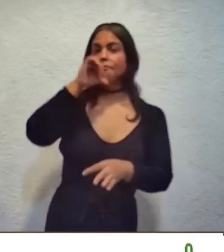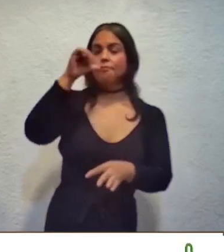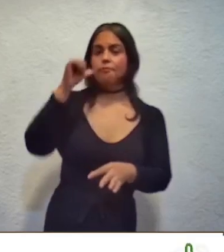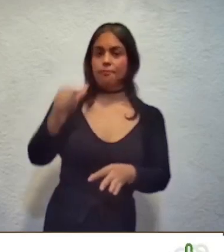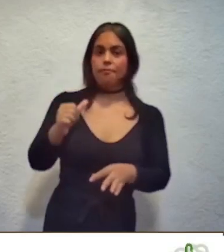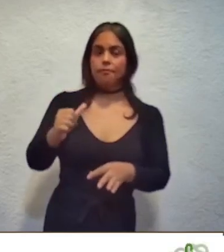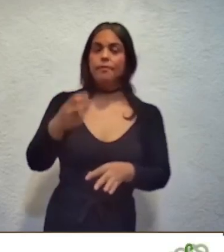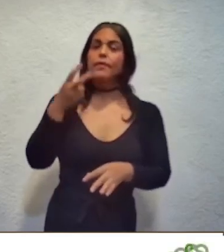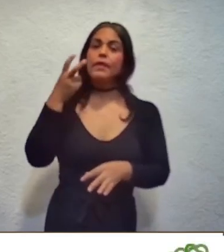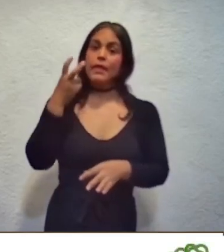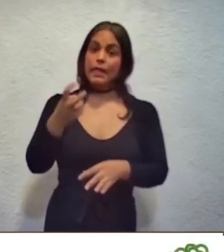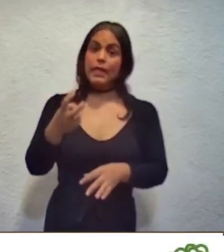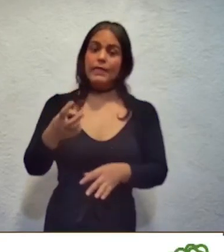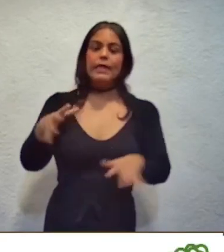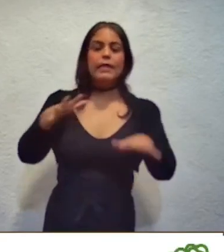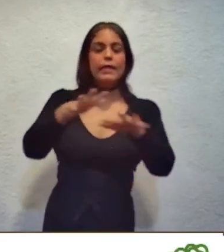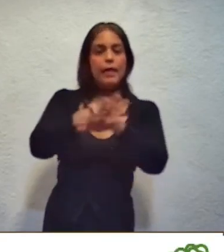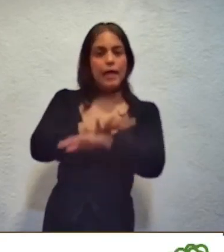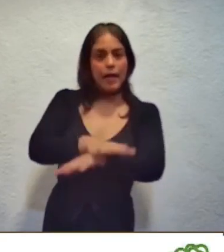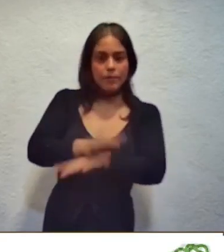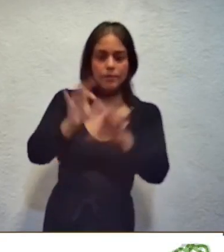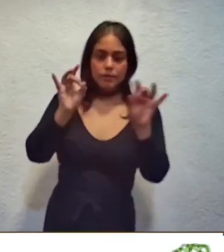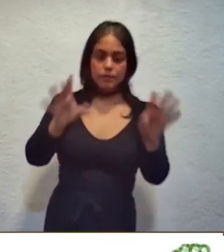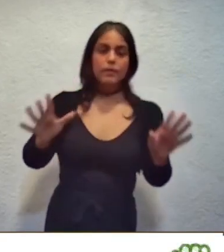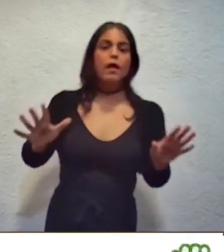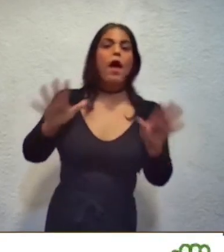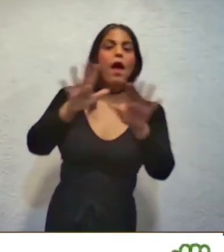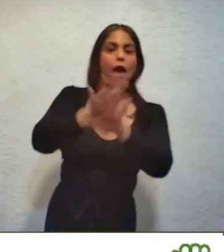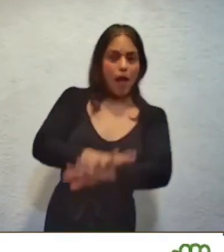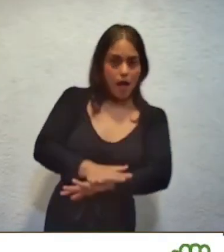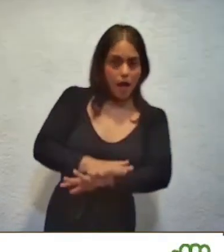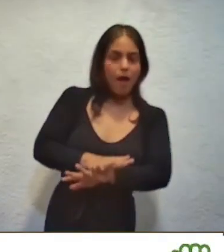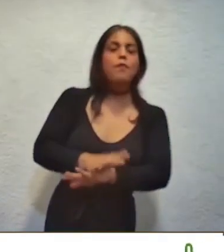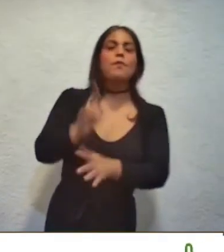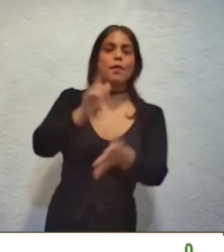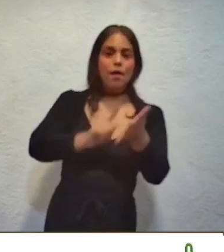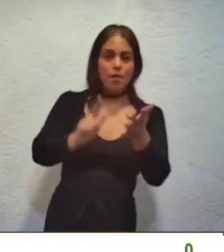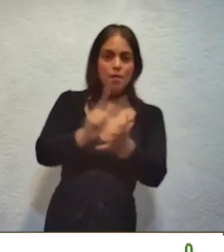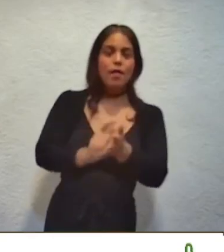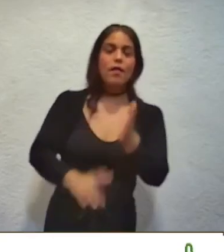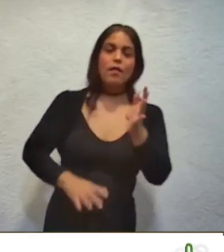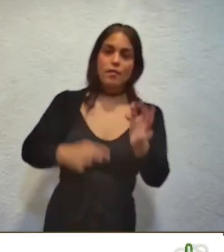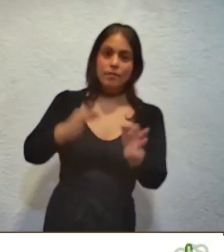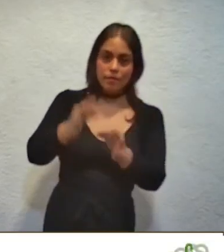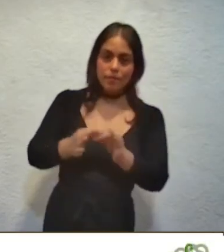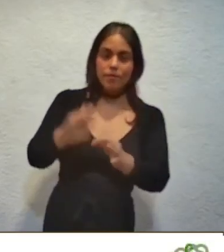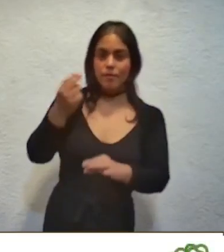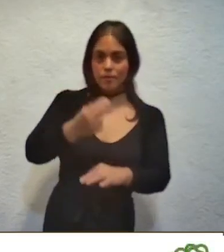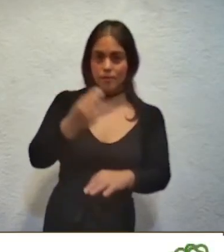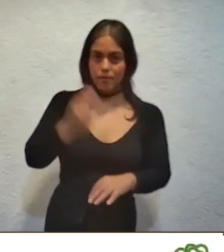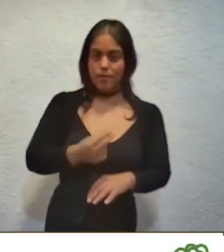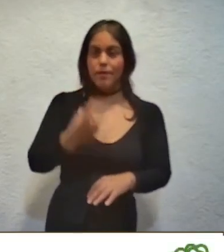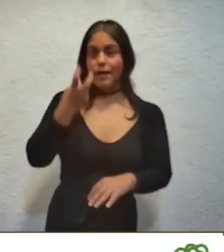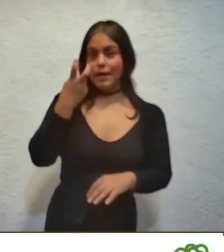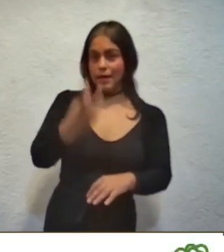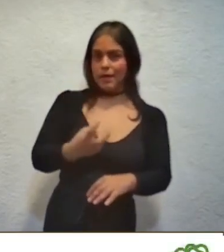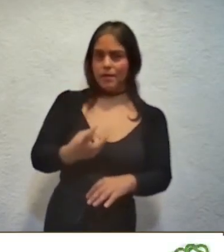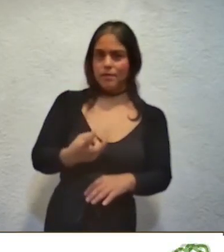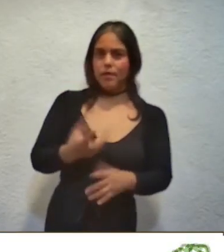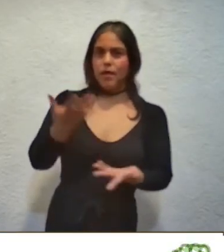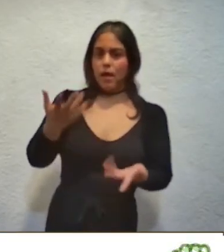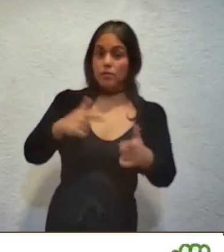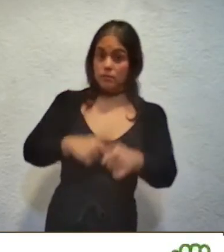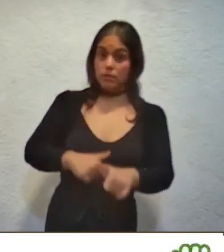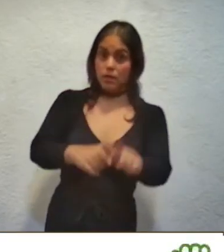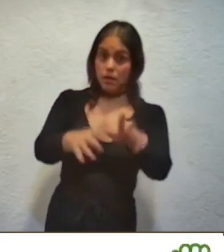se advierte que cambió la situación jurídica que imperaba al momento de su emisión, lo cual trae como consecuencia imposibilidad jurídica